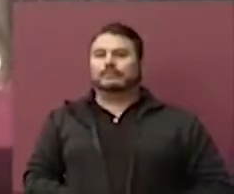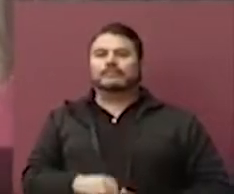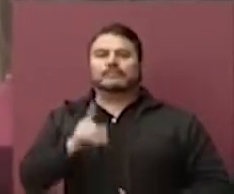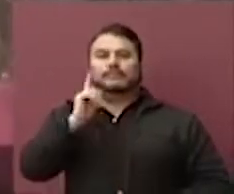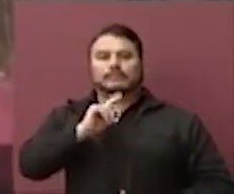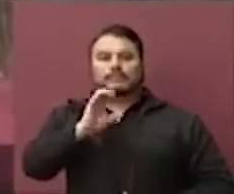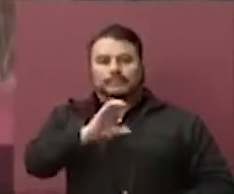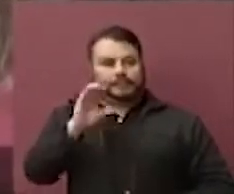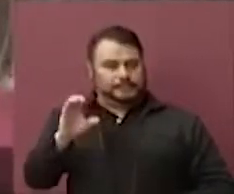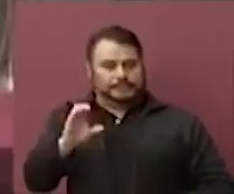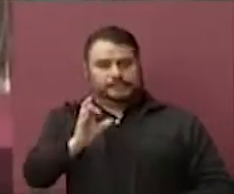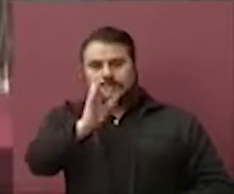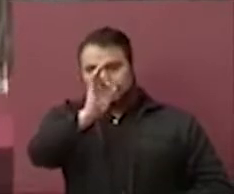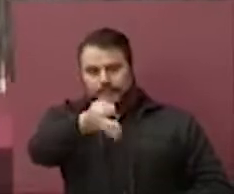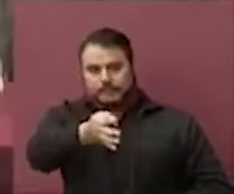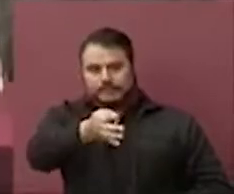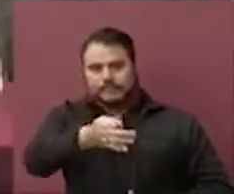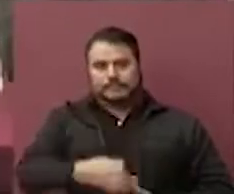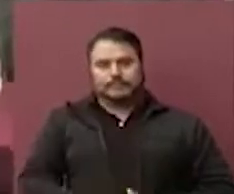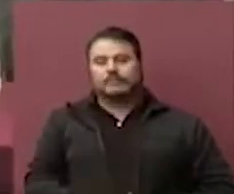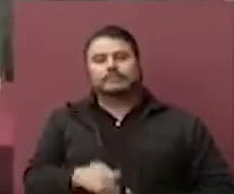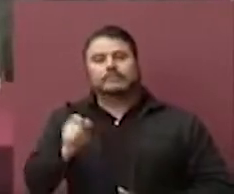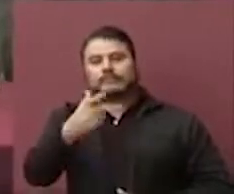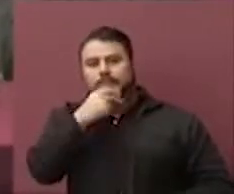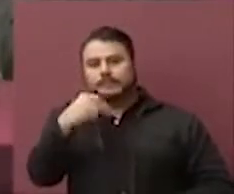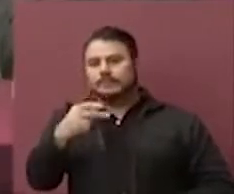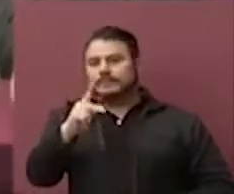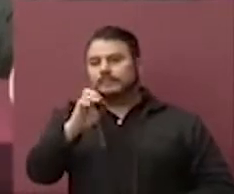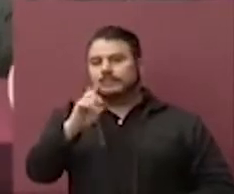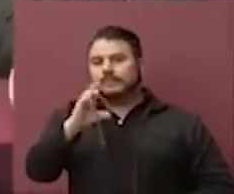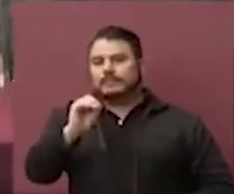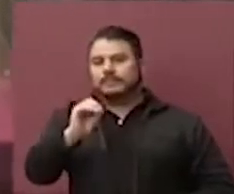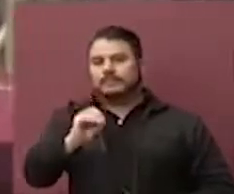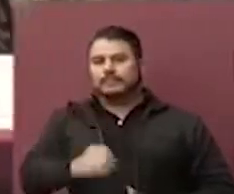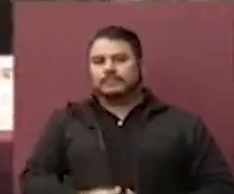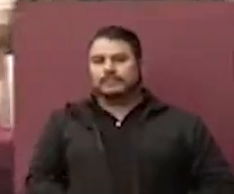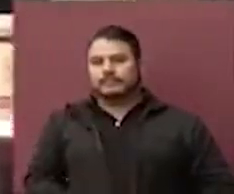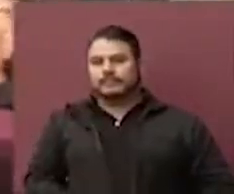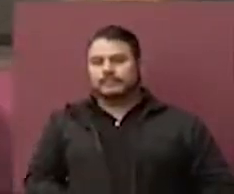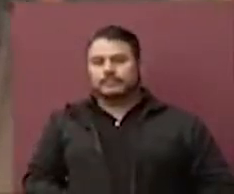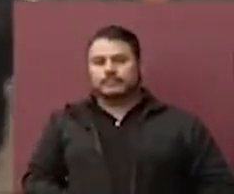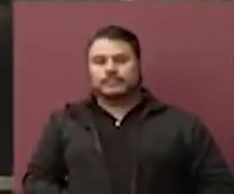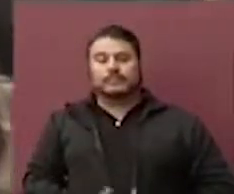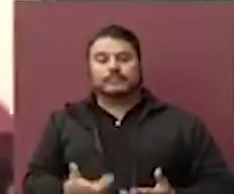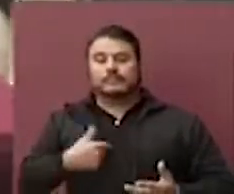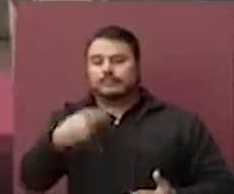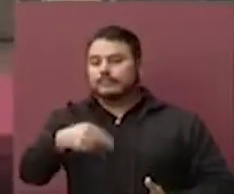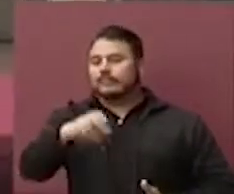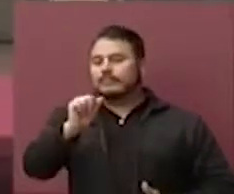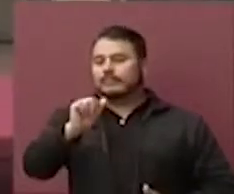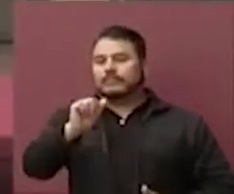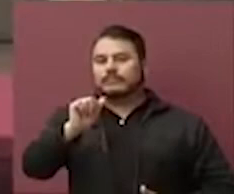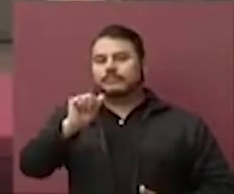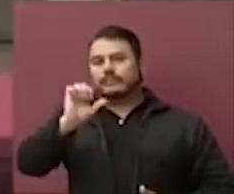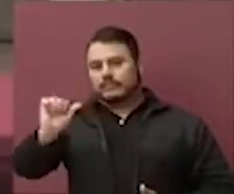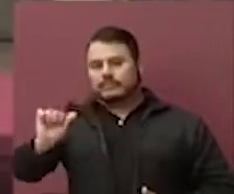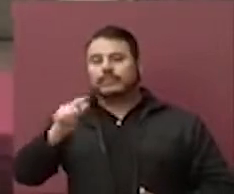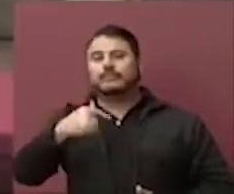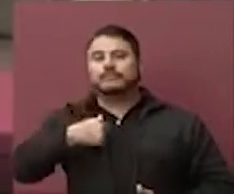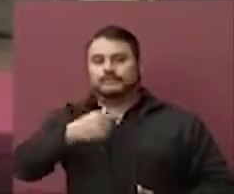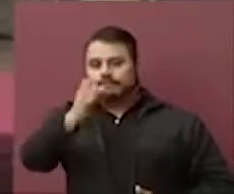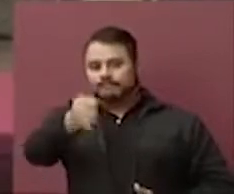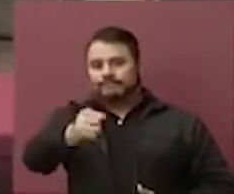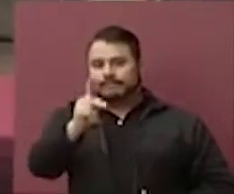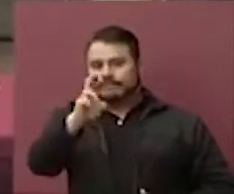Claudia Casas Valdés, a favor de Pedro Cruz Camarena. Armando Aragón Romero, a favor de Pedro